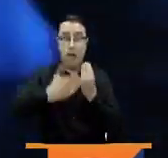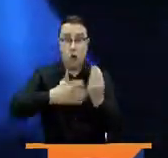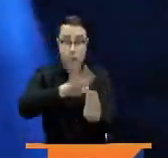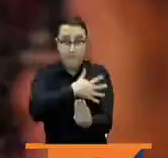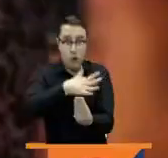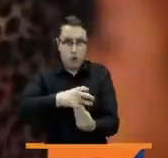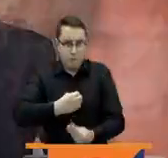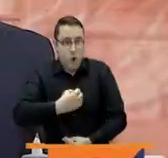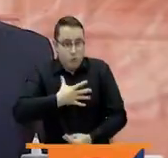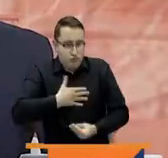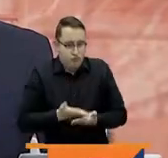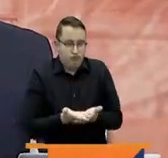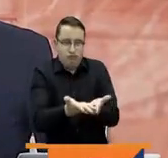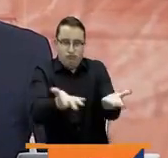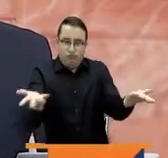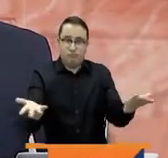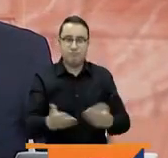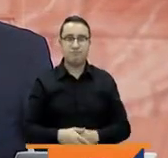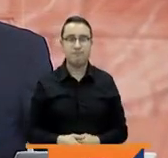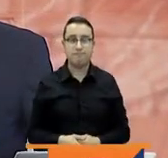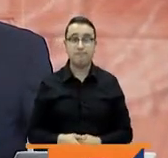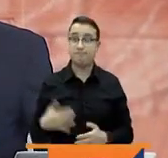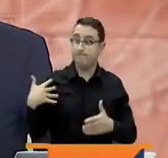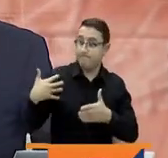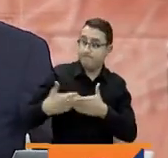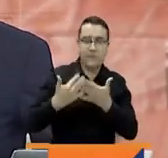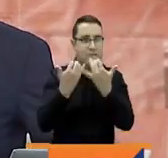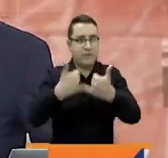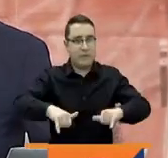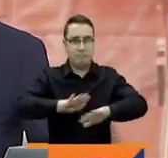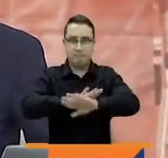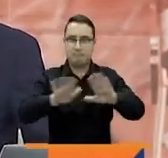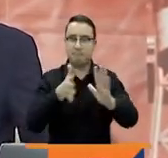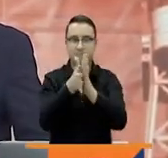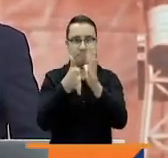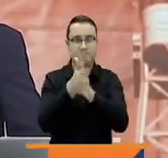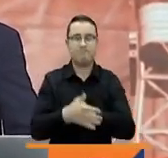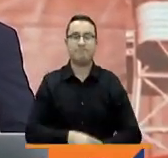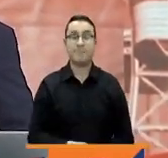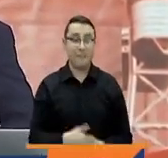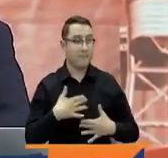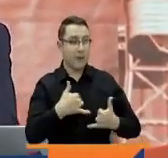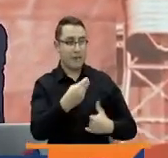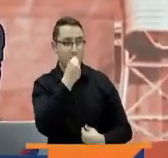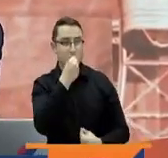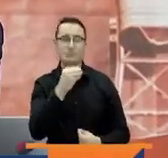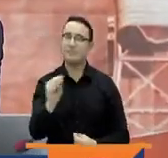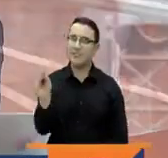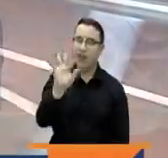musical del país. Y hasta aquí nuestra edición de Noticias del Mediodía. ¡Feliz almuerzo! ¡Chao!